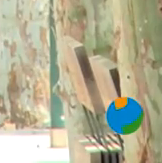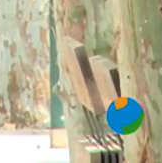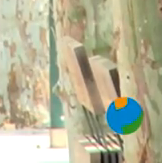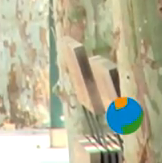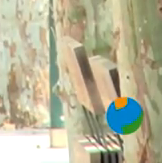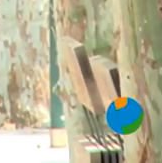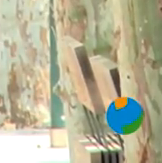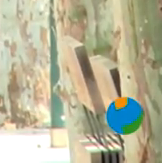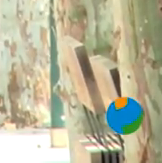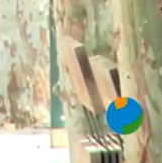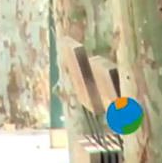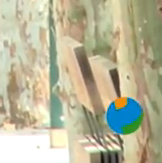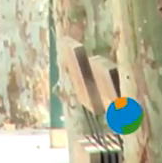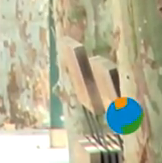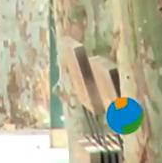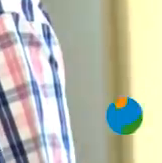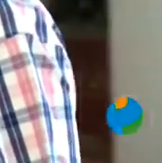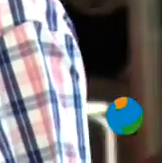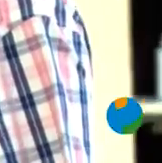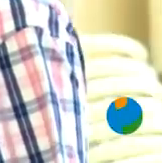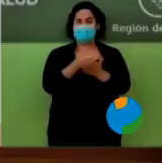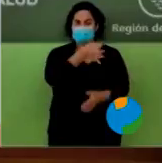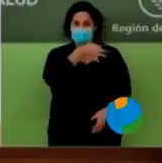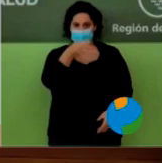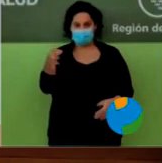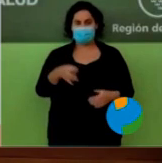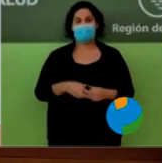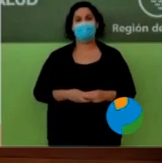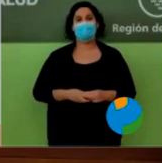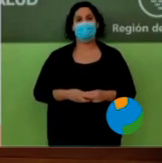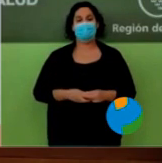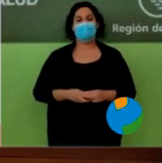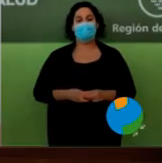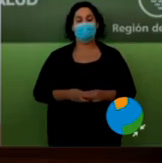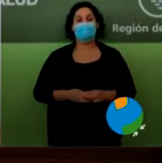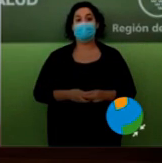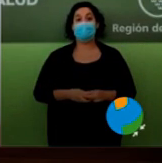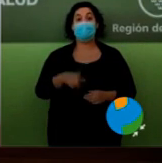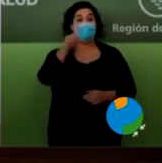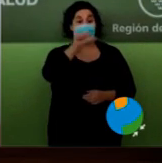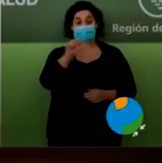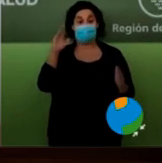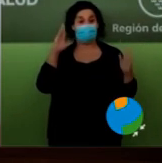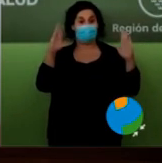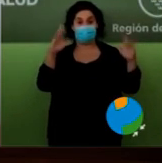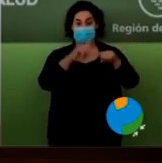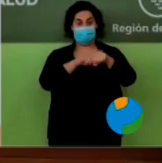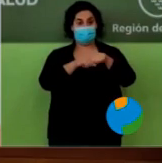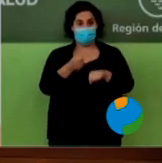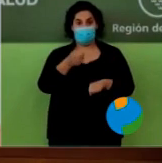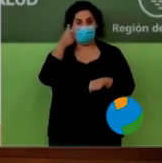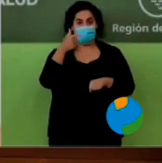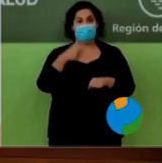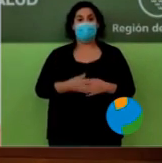Continúa la racha de buenos datos de la pandemia en la región. Hemos pasado en muy poco tiempo, en una semana, hemos pasado de una